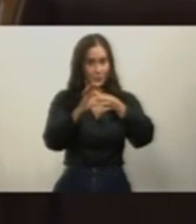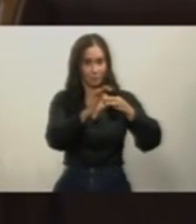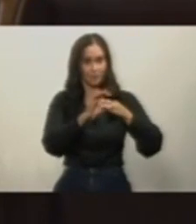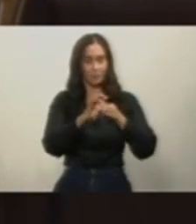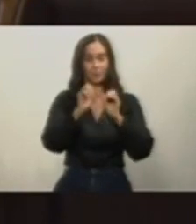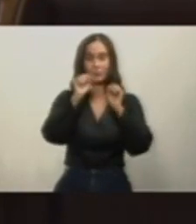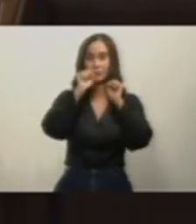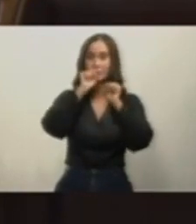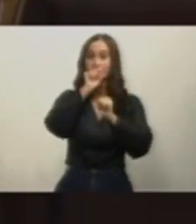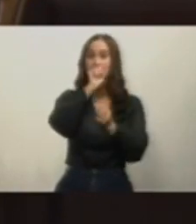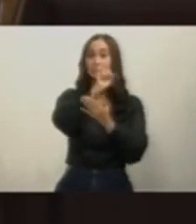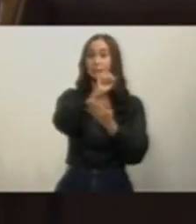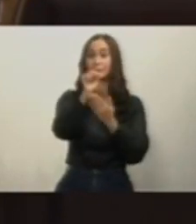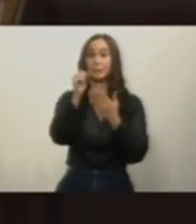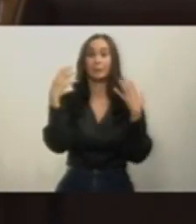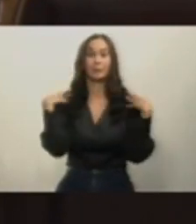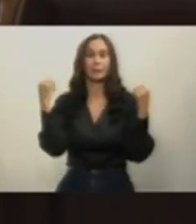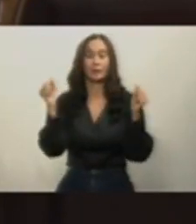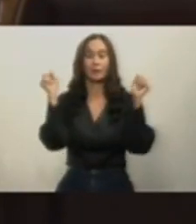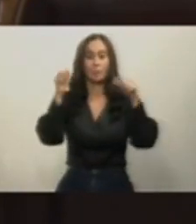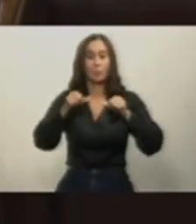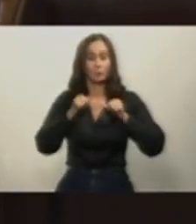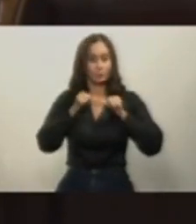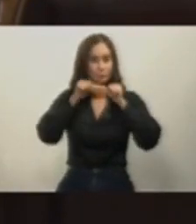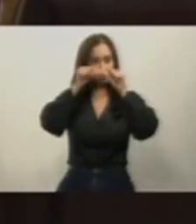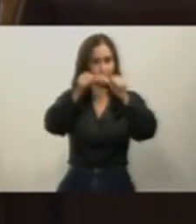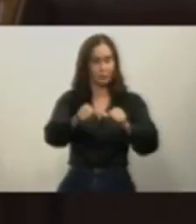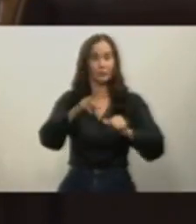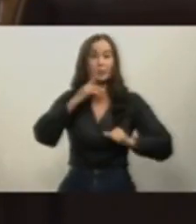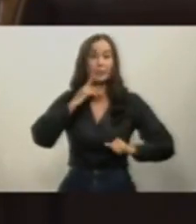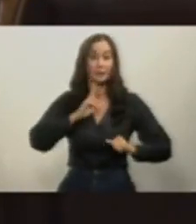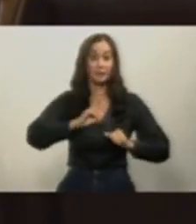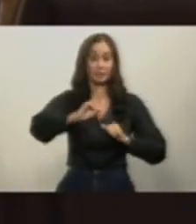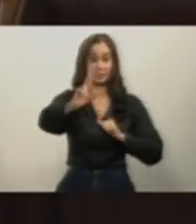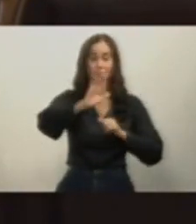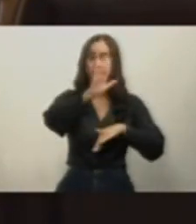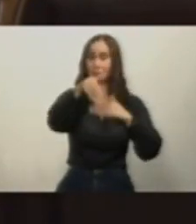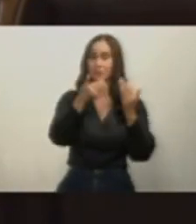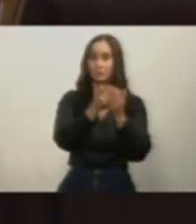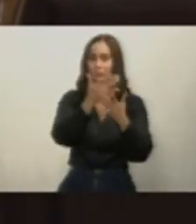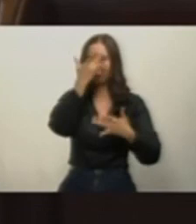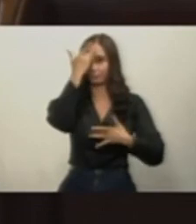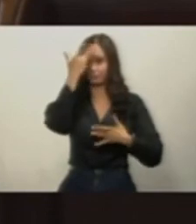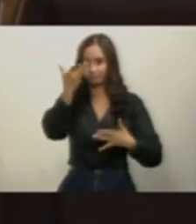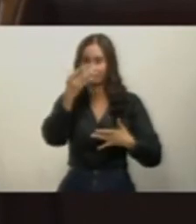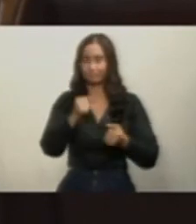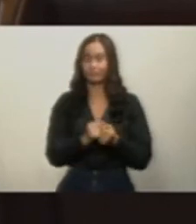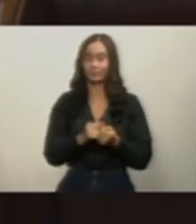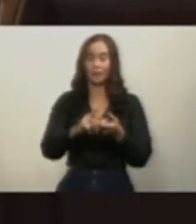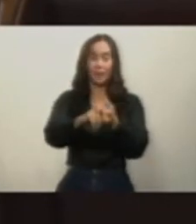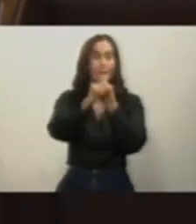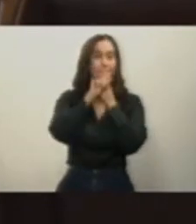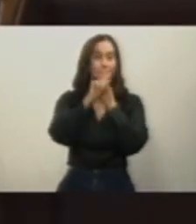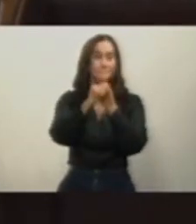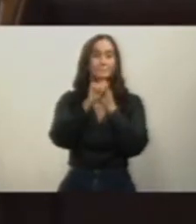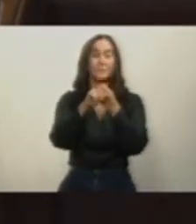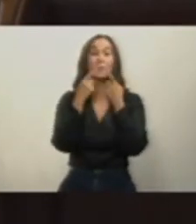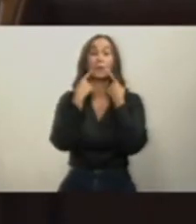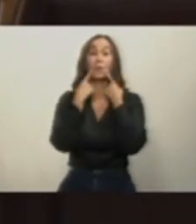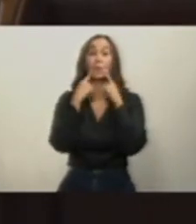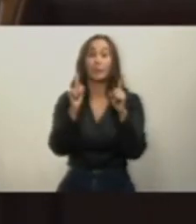sistema de salud pueda seguir dando respuestas a los afectados amigos de la prensa